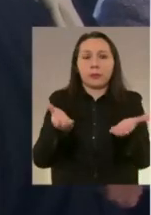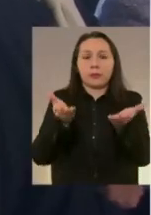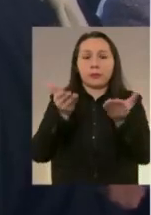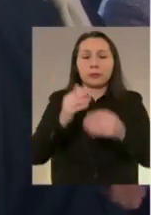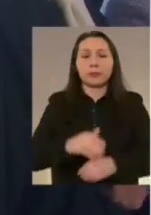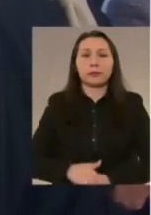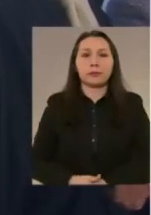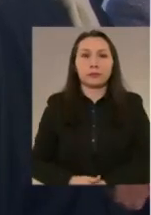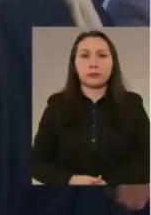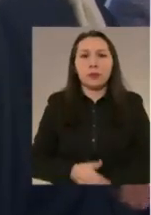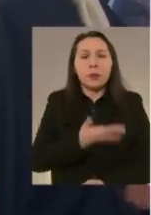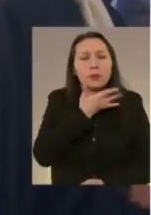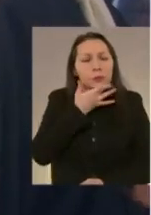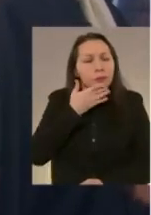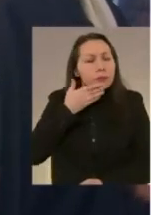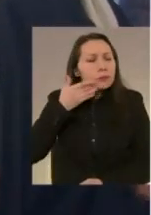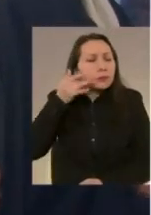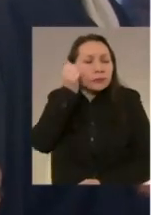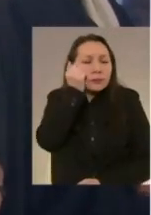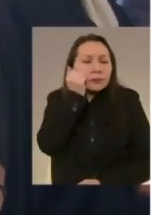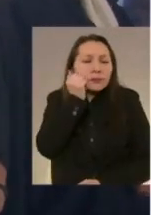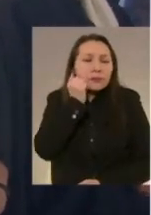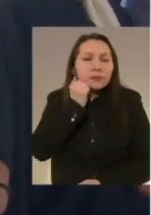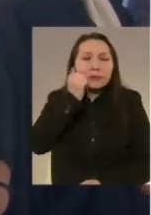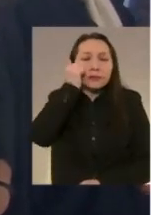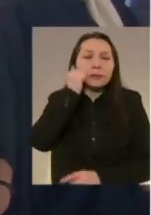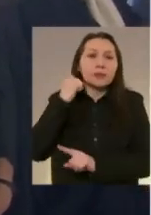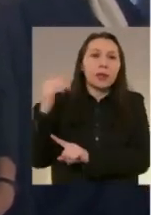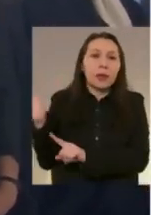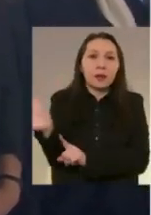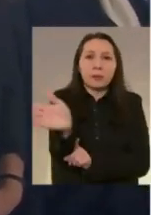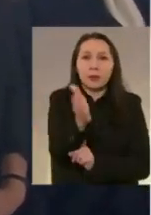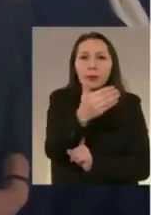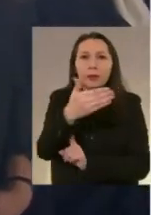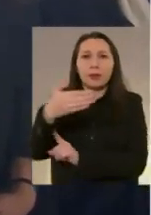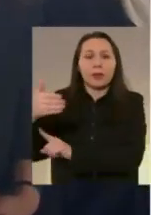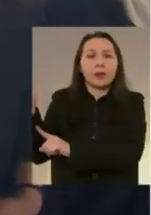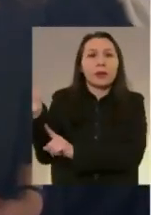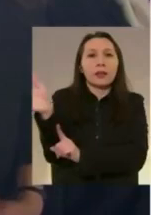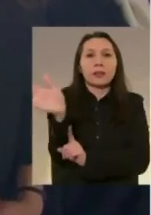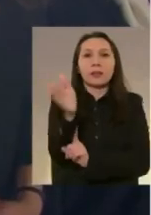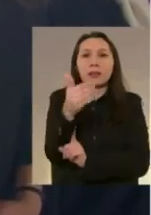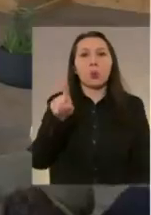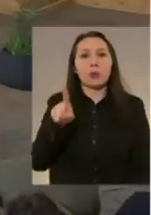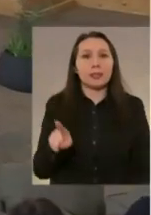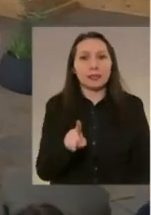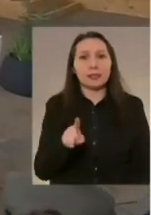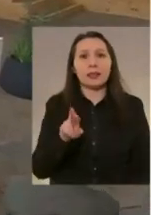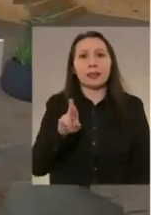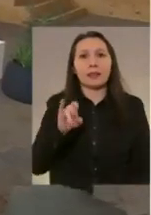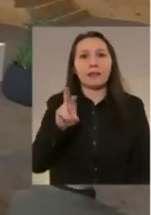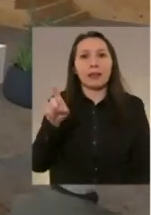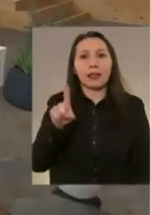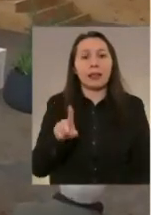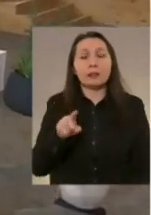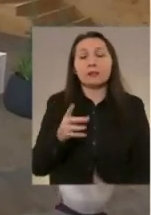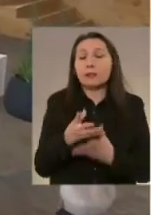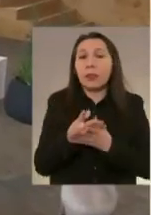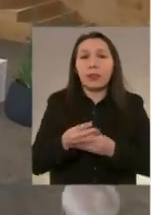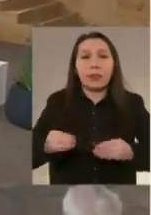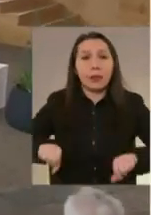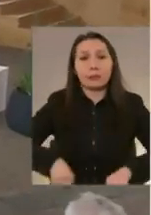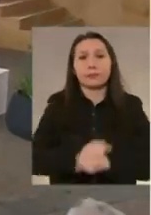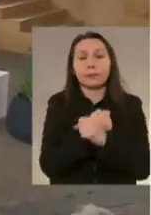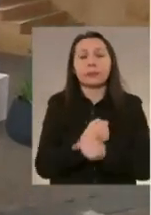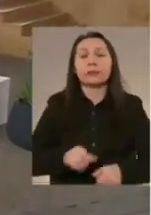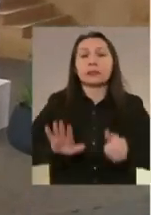empleo, problemas de ingreso, problemas de crédito, problemas de salud, problemas de seguridad. Sí. Esos son los problemas que hoy día le empiezan a preocupar a la gente. Senador, le quiero preguntar